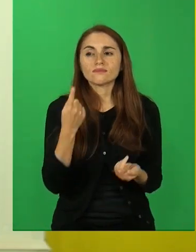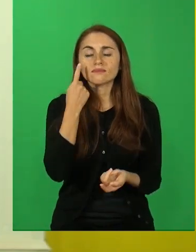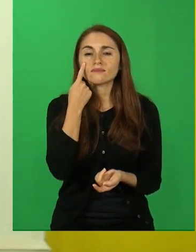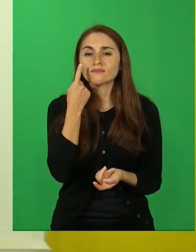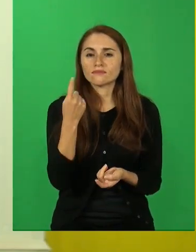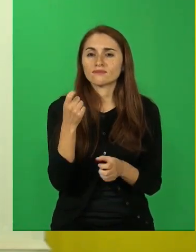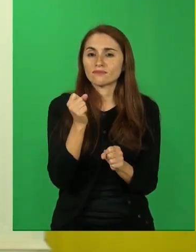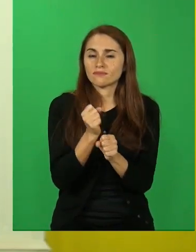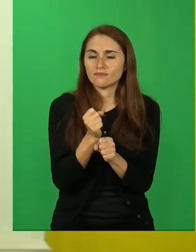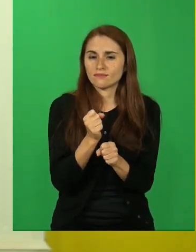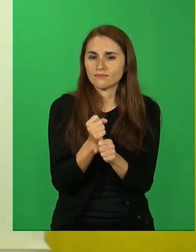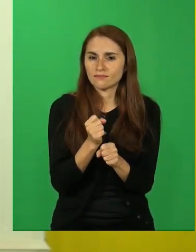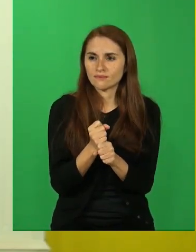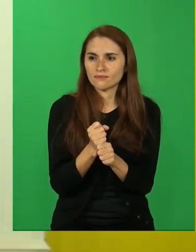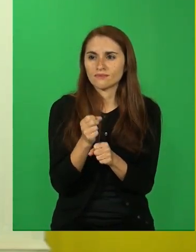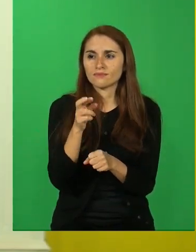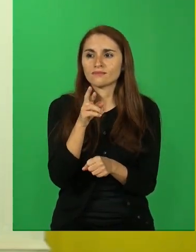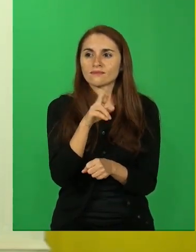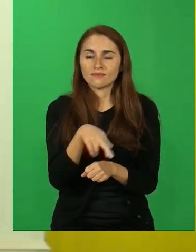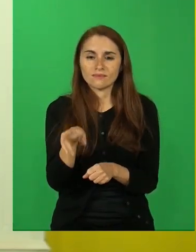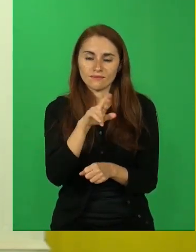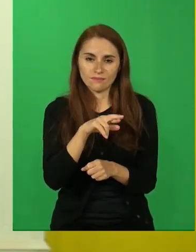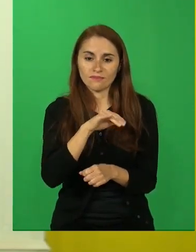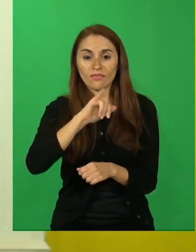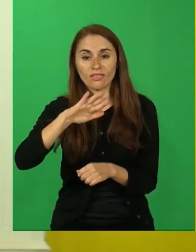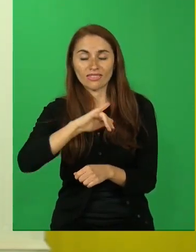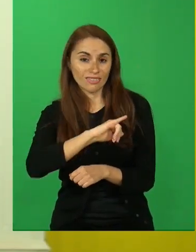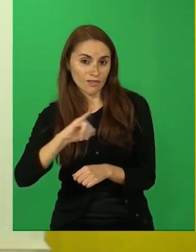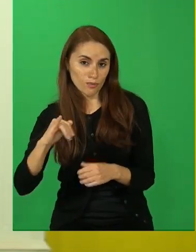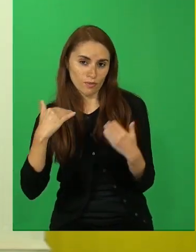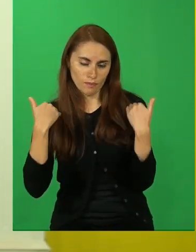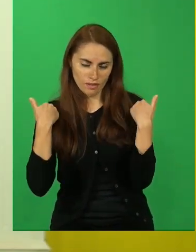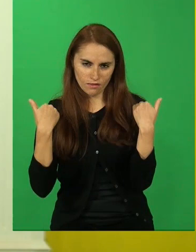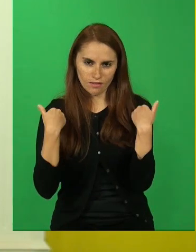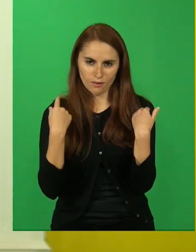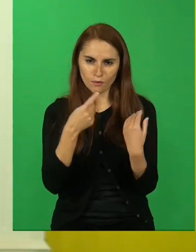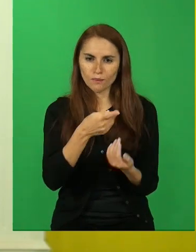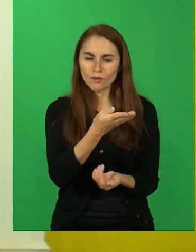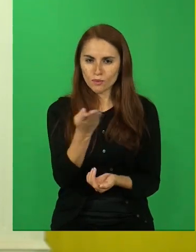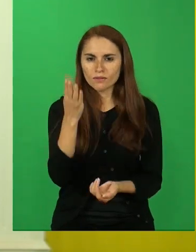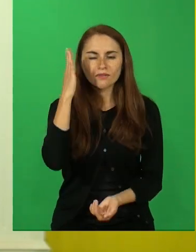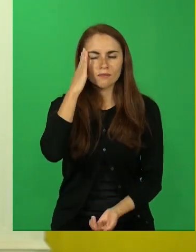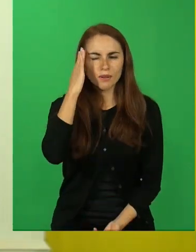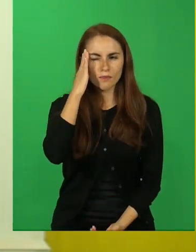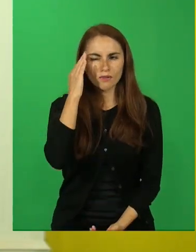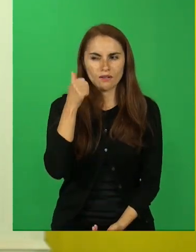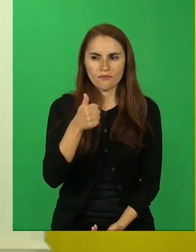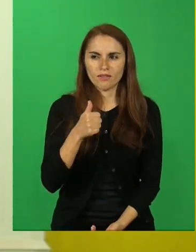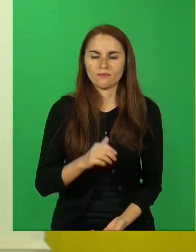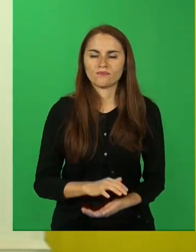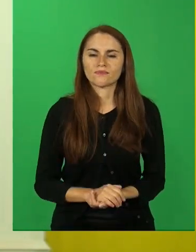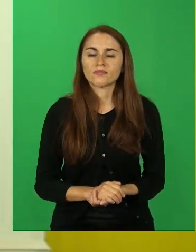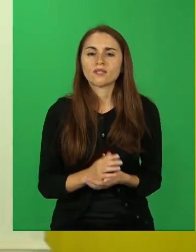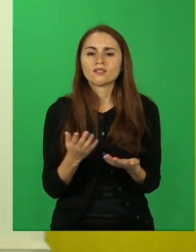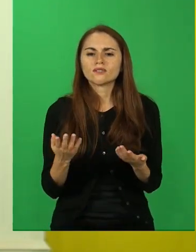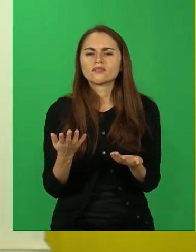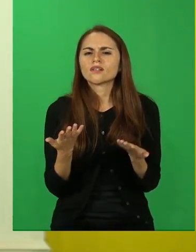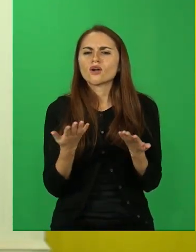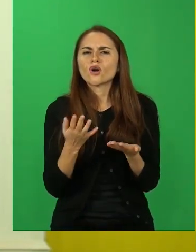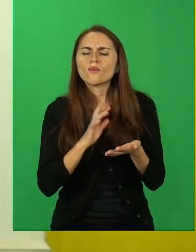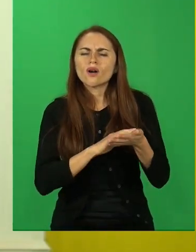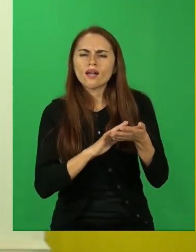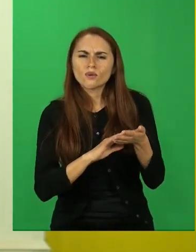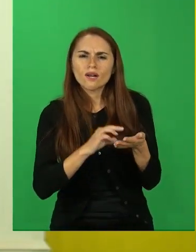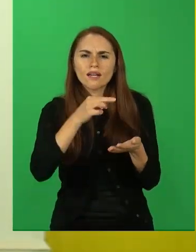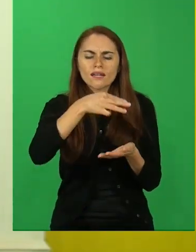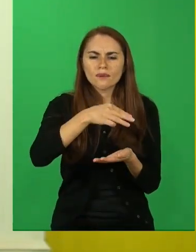a trabajar ese concepto de forma práctica para que lo recuerdes en esta clase. Dice, calcular el mínimo común múltiplo entre